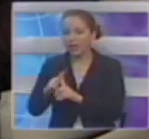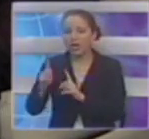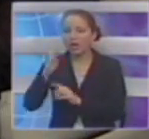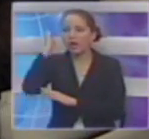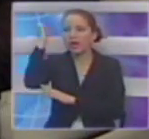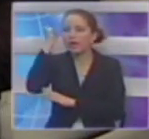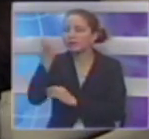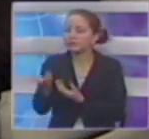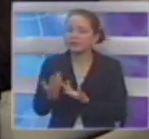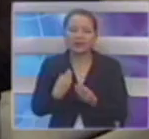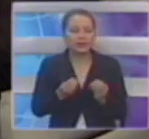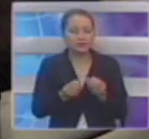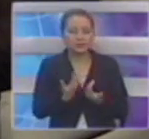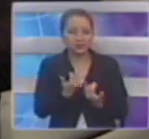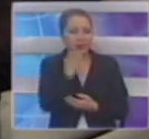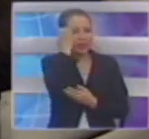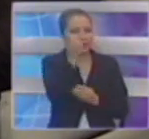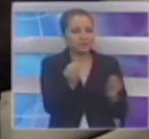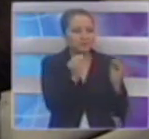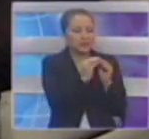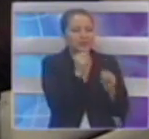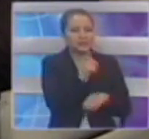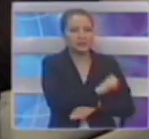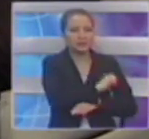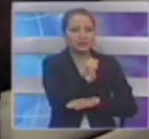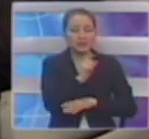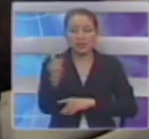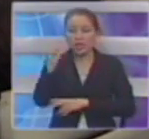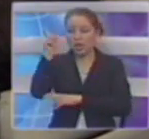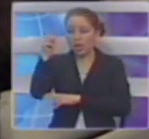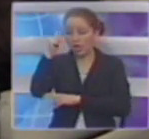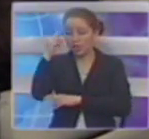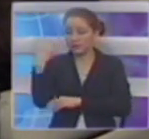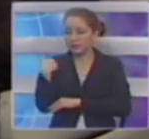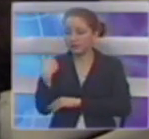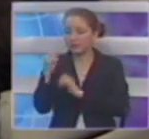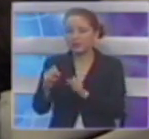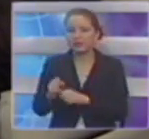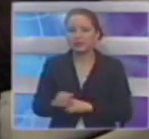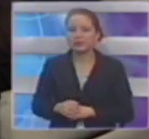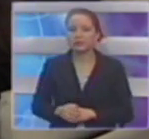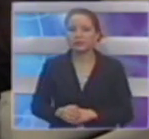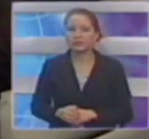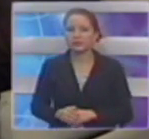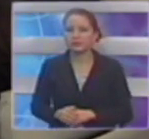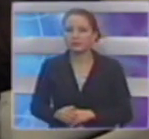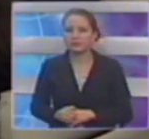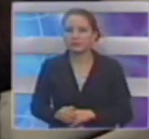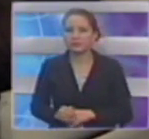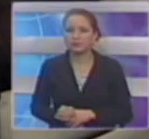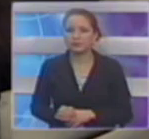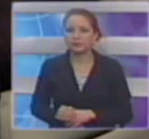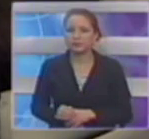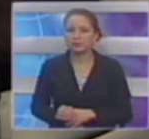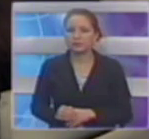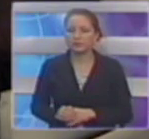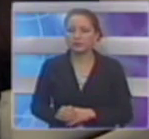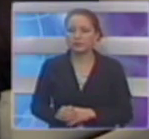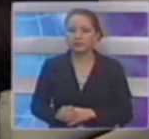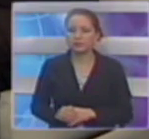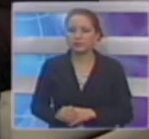emergencia, ¿qué más se ganaría? Que el gobierno tendría las atribuciones y